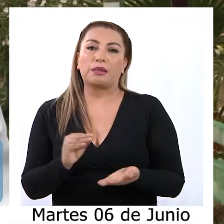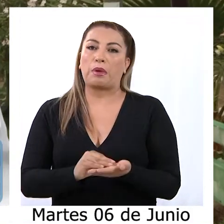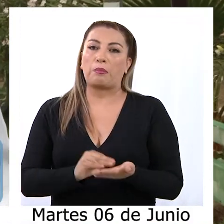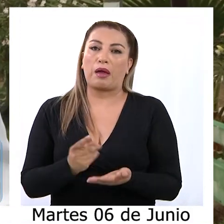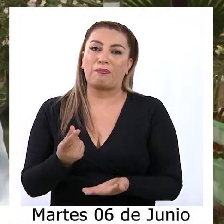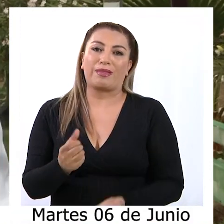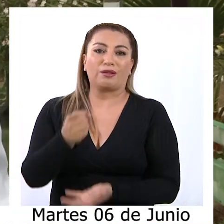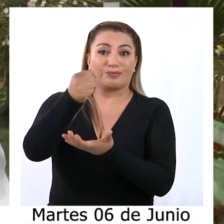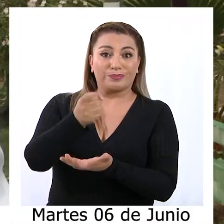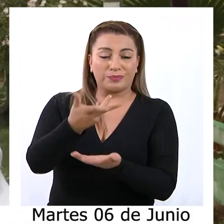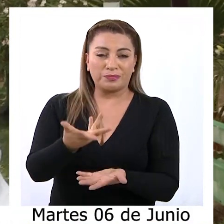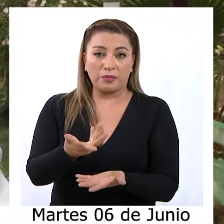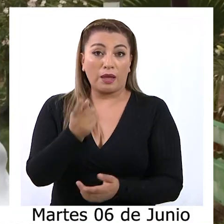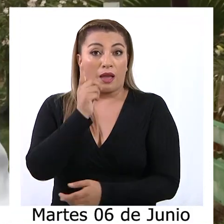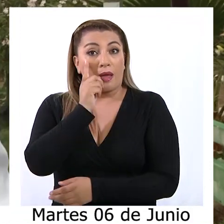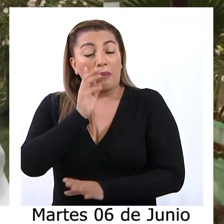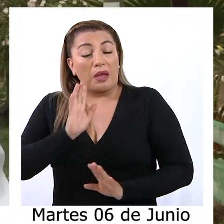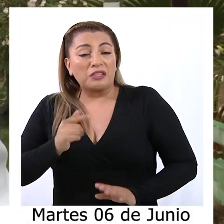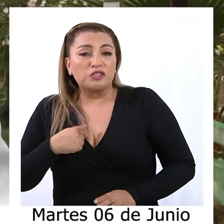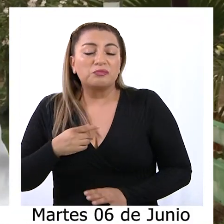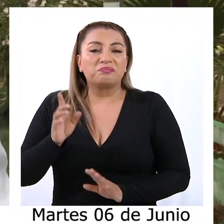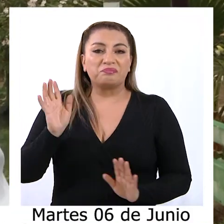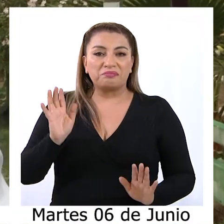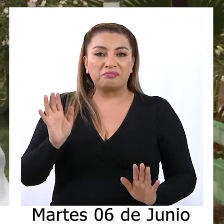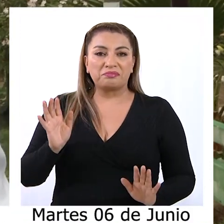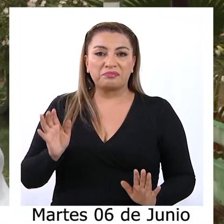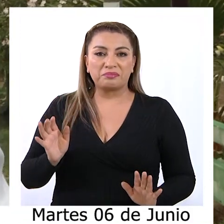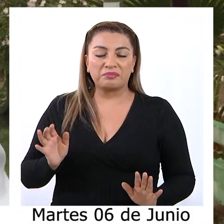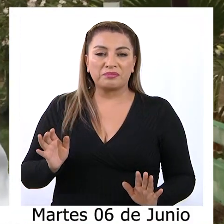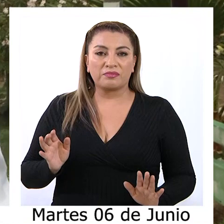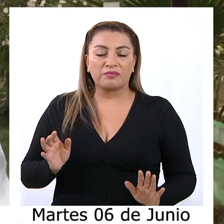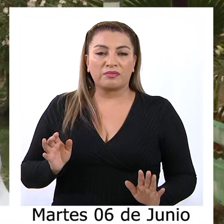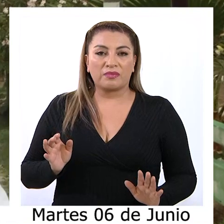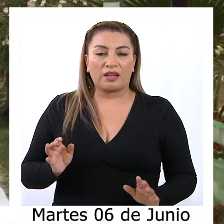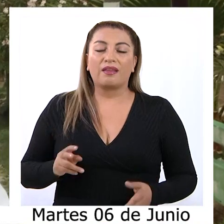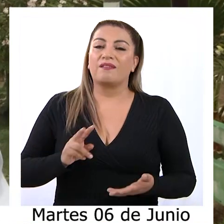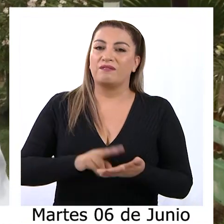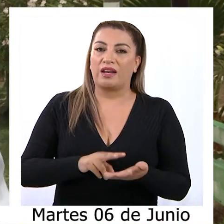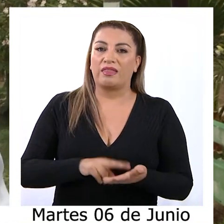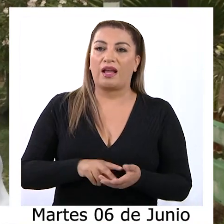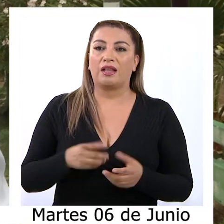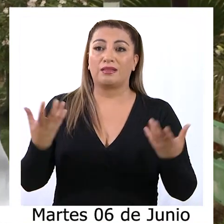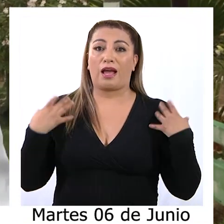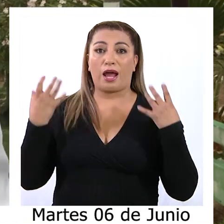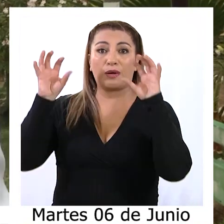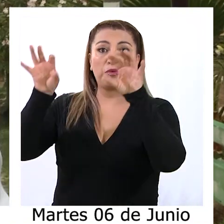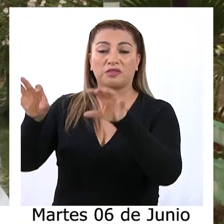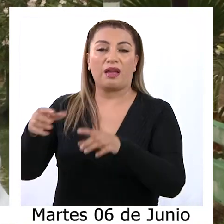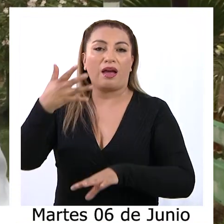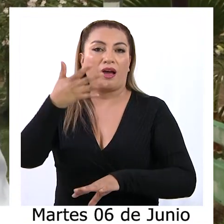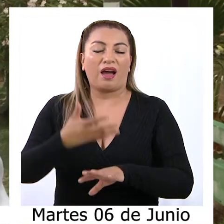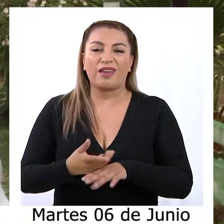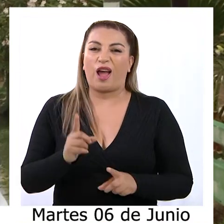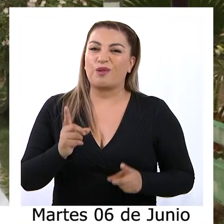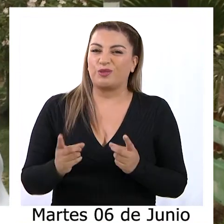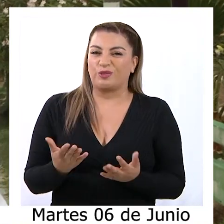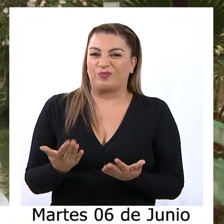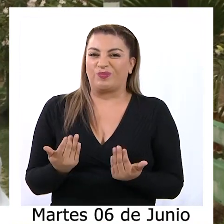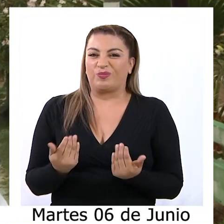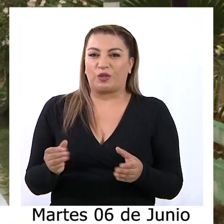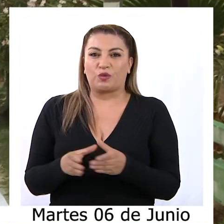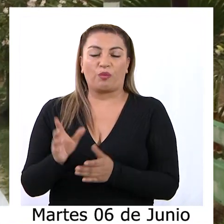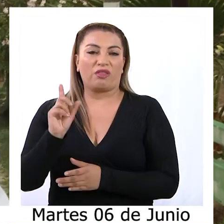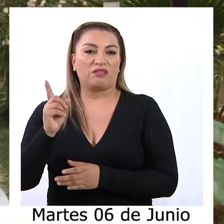recursos. Pero yo creo que no está de más endosar efectivamente la responsabilidad. Acá hubo un capricho por parte de la